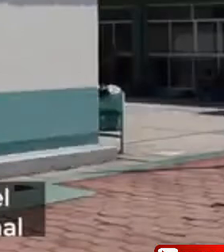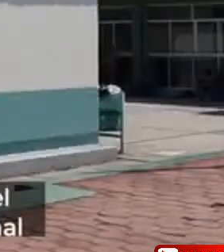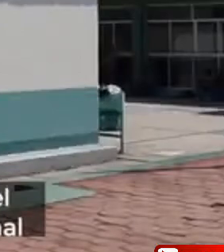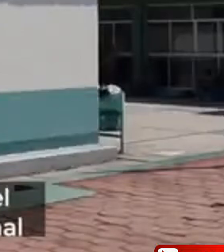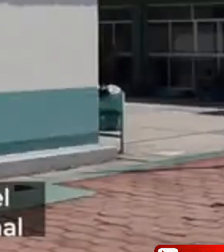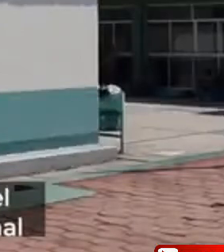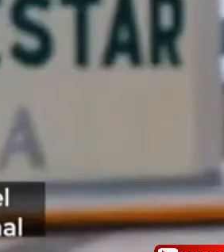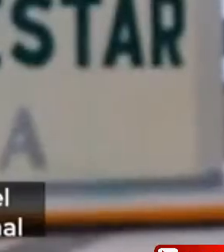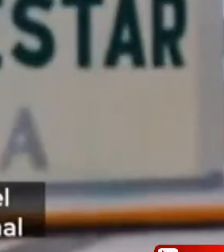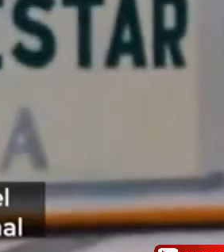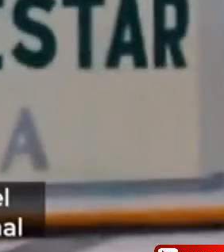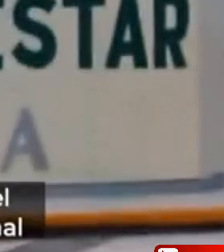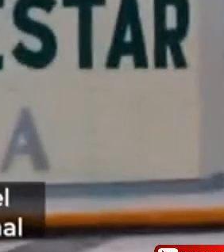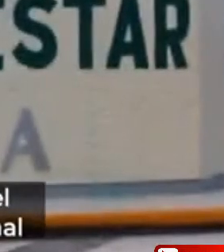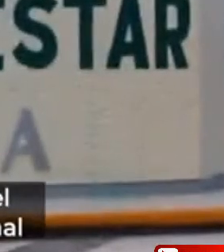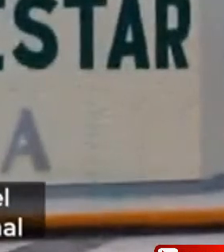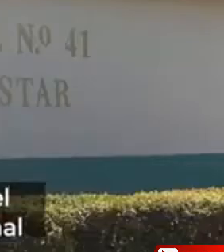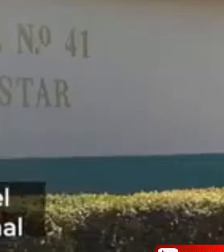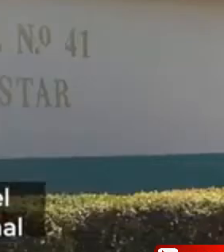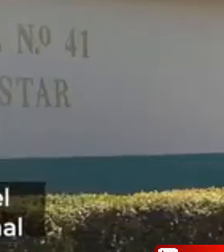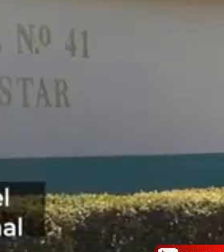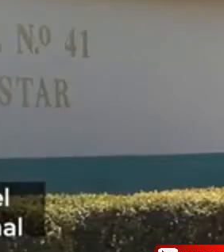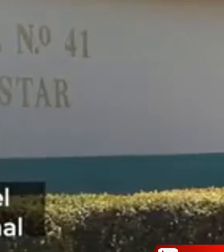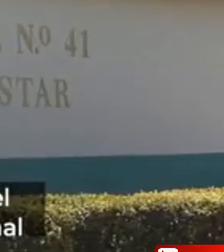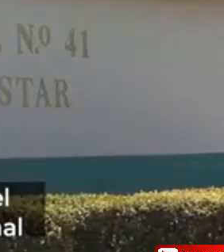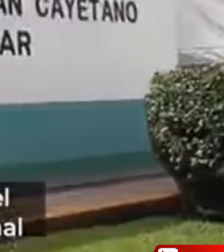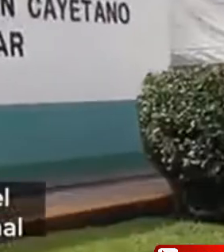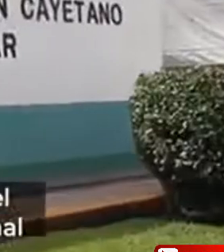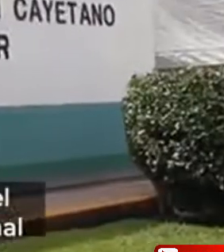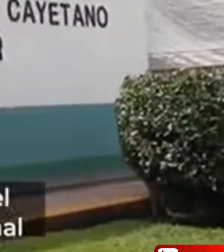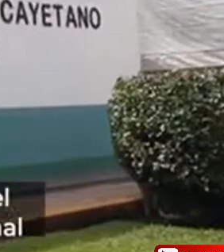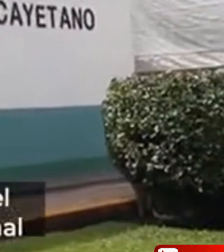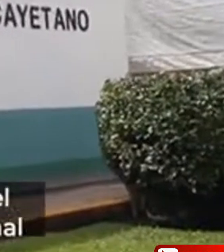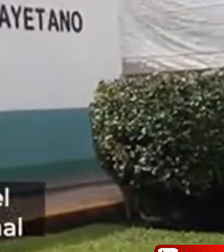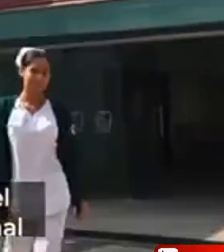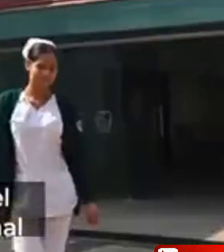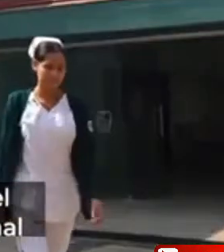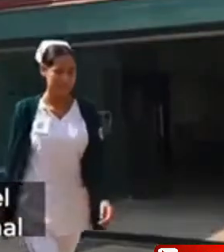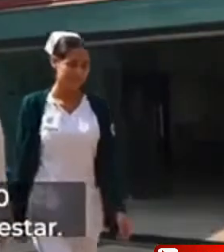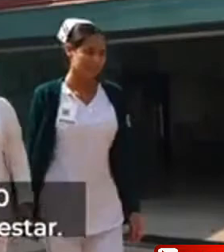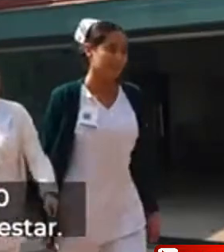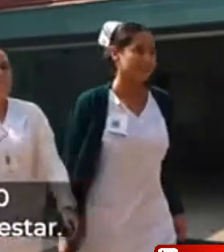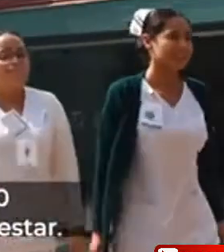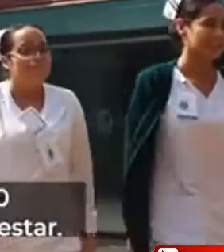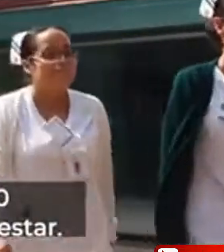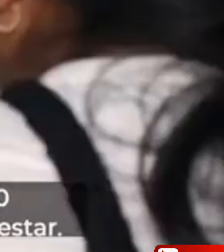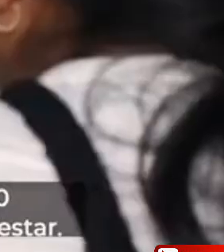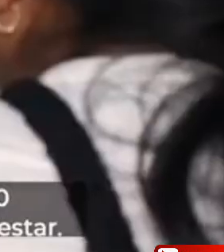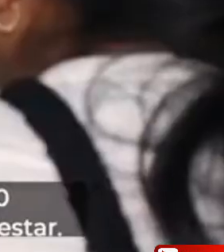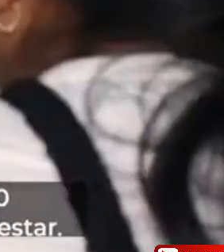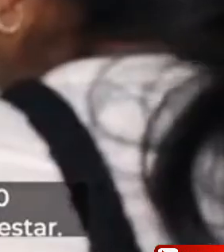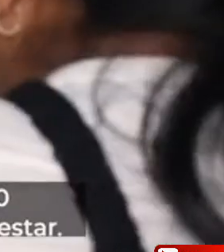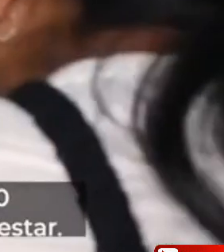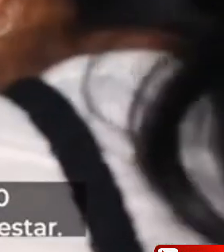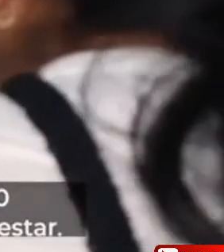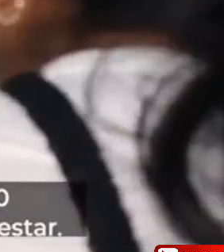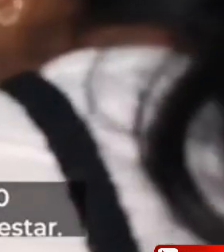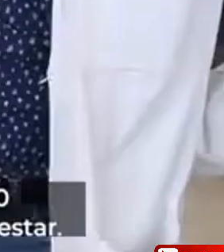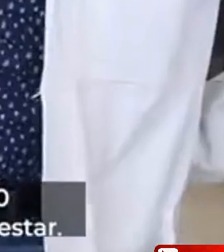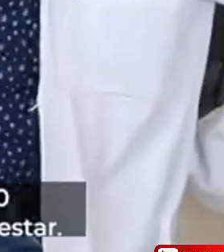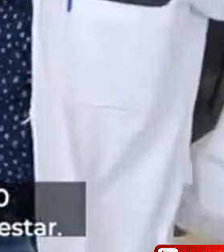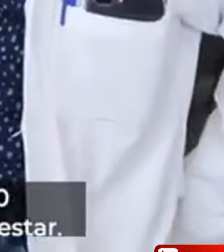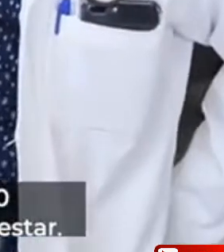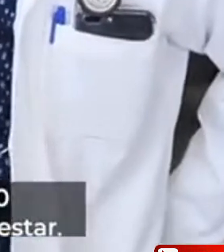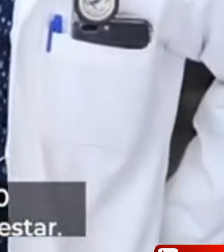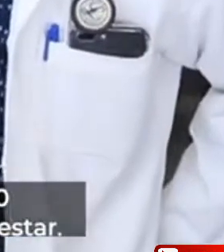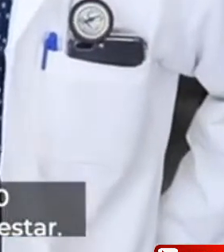un camino de 3 meses por 19 estados del país para acudir al encuentro del personal y las personas que se atienden en los